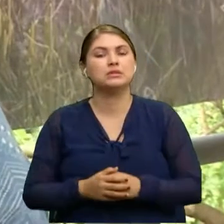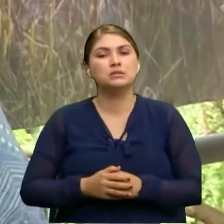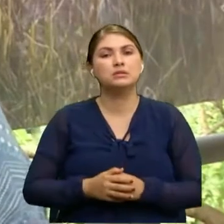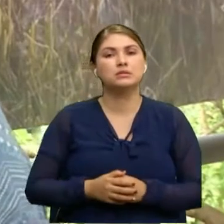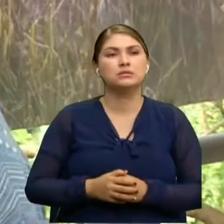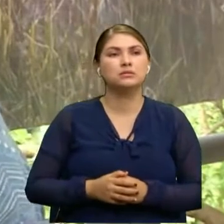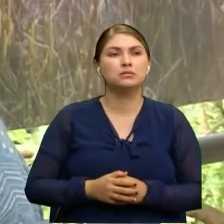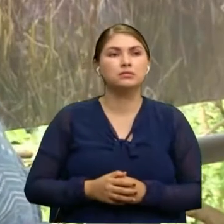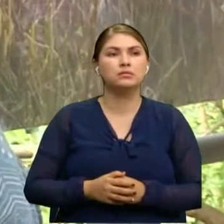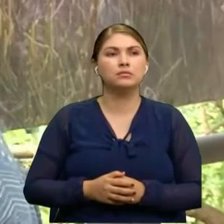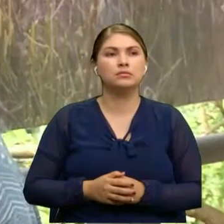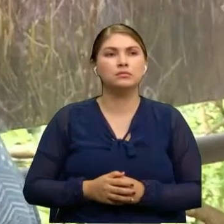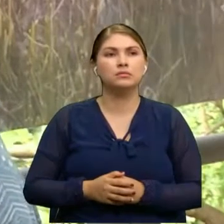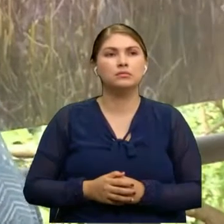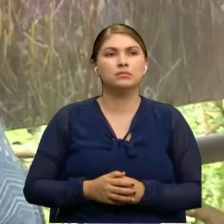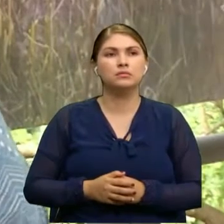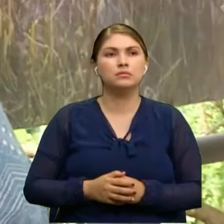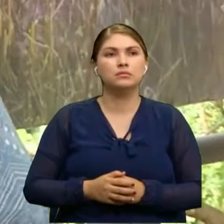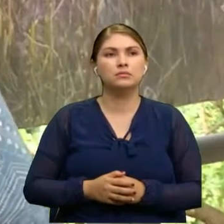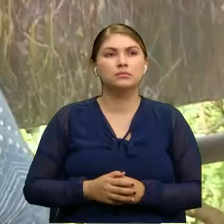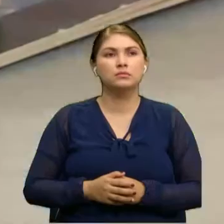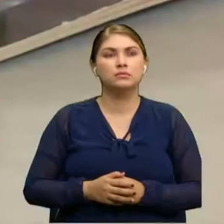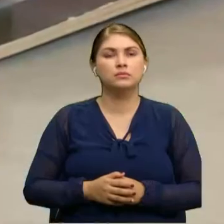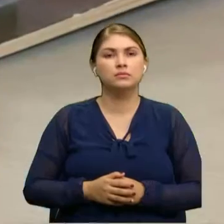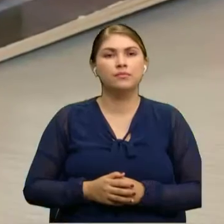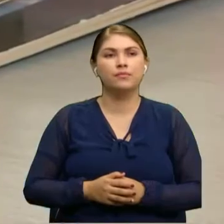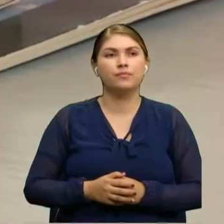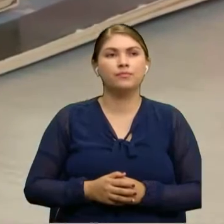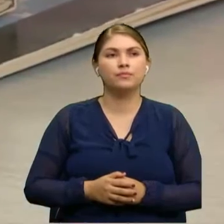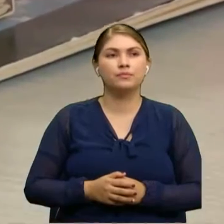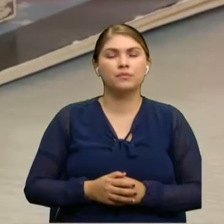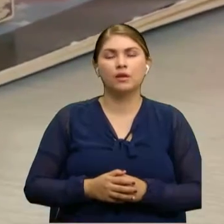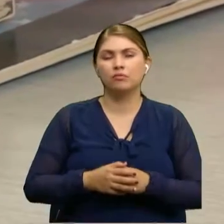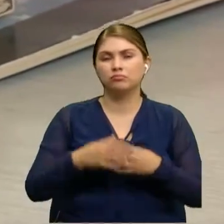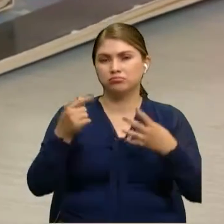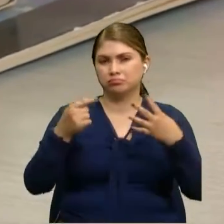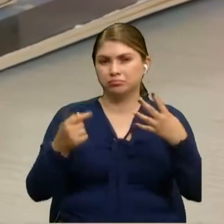Cabizbajo para no romper en llanto de Daniel Morales, Salat de Daniel